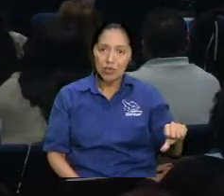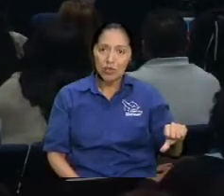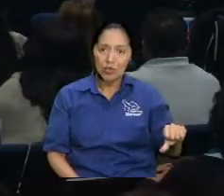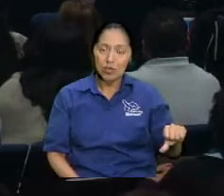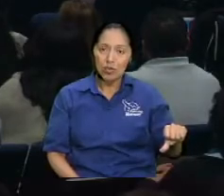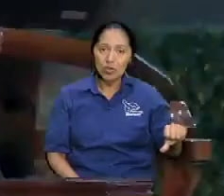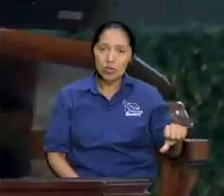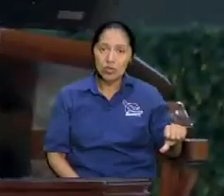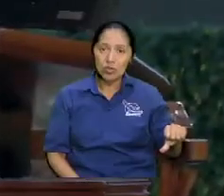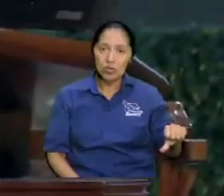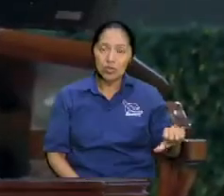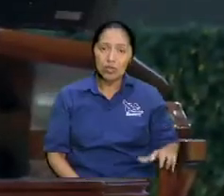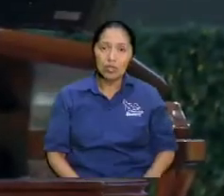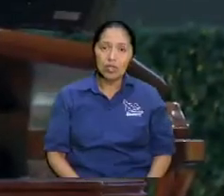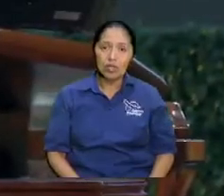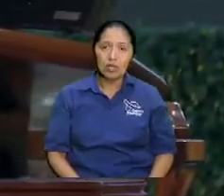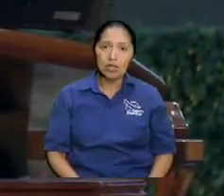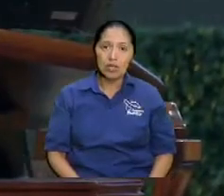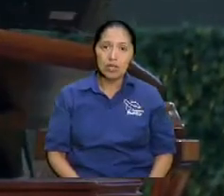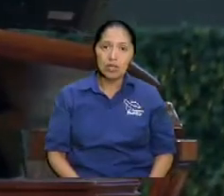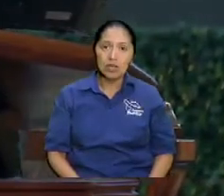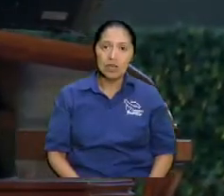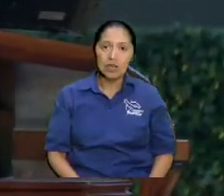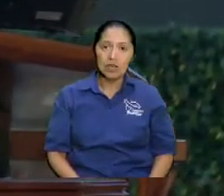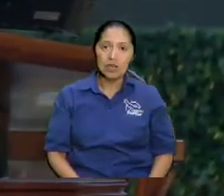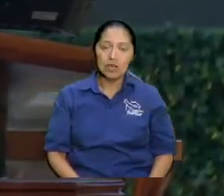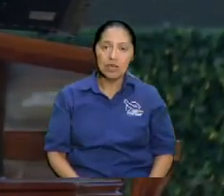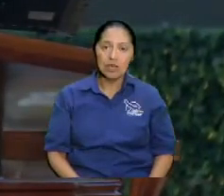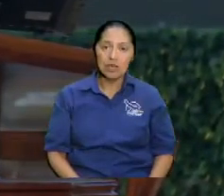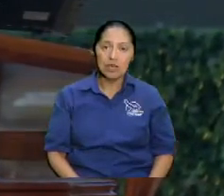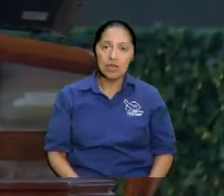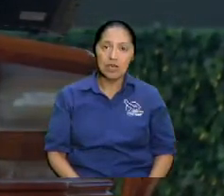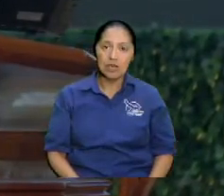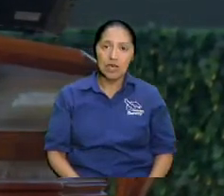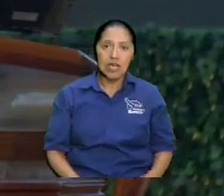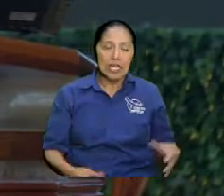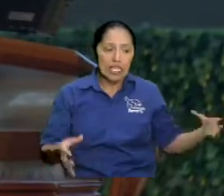criticando acerca de la economía de las iglesias genuinas